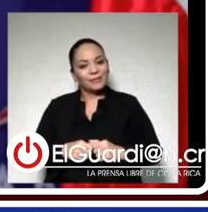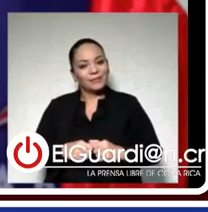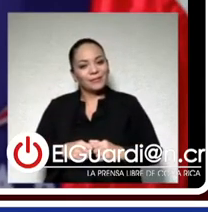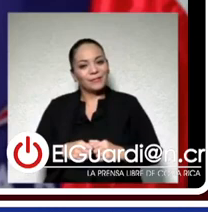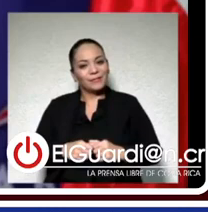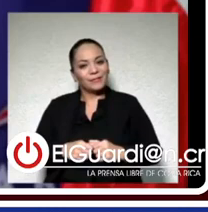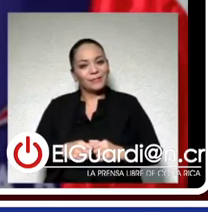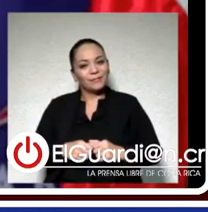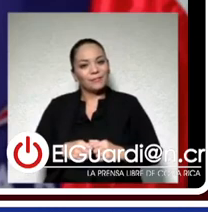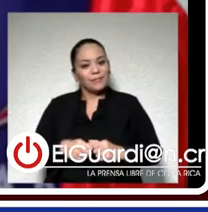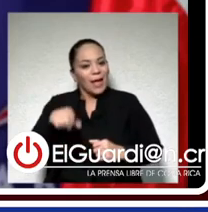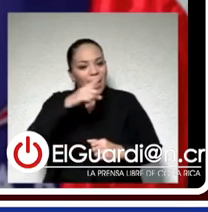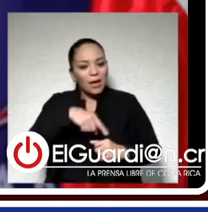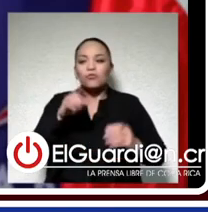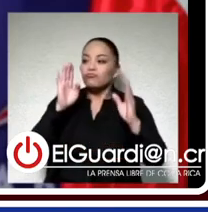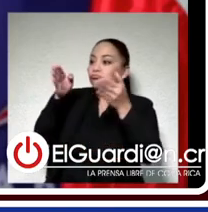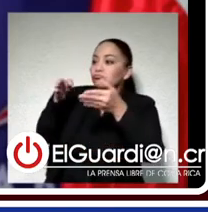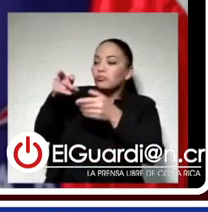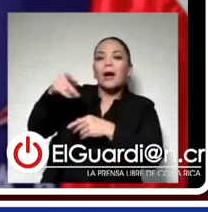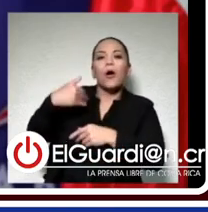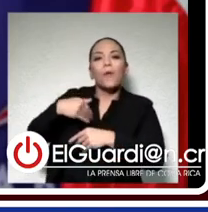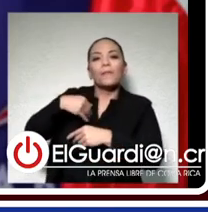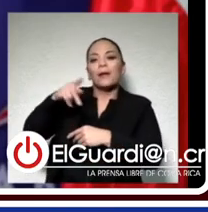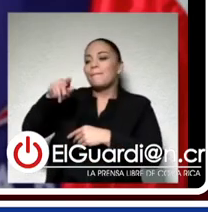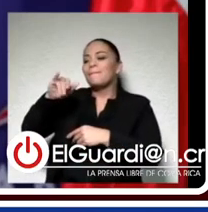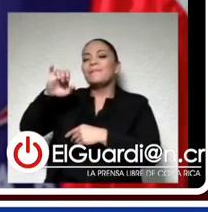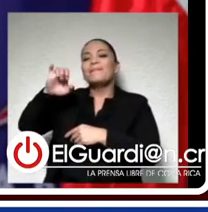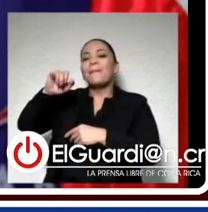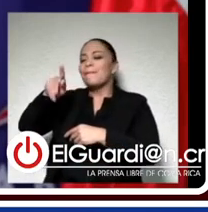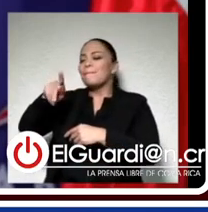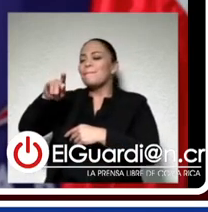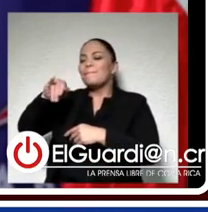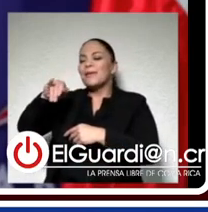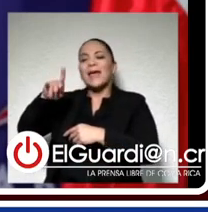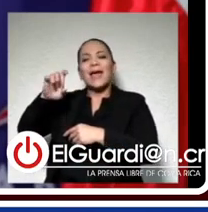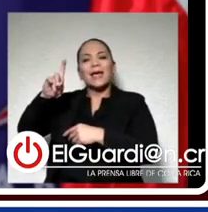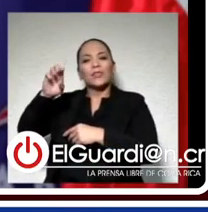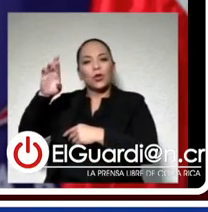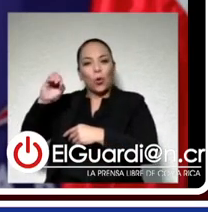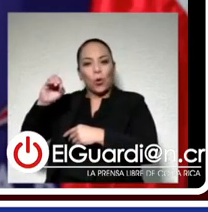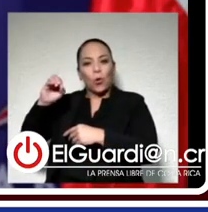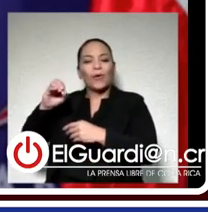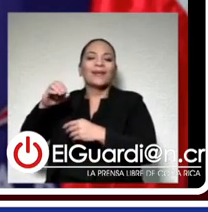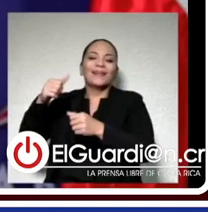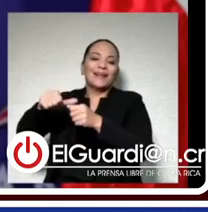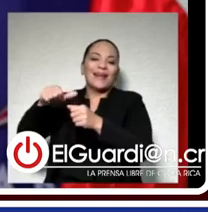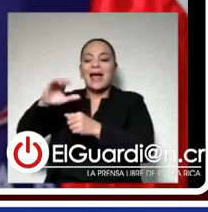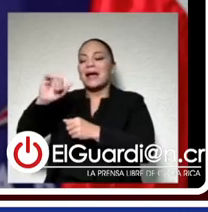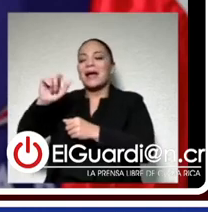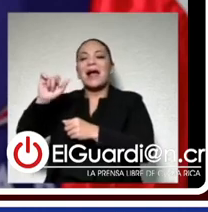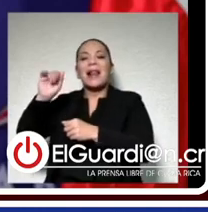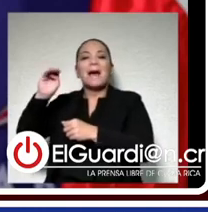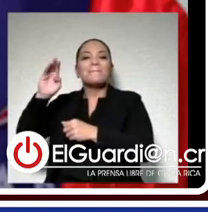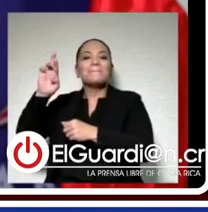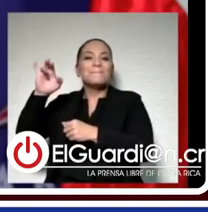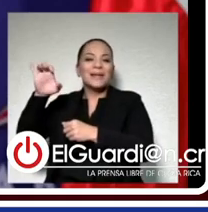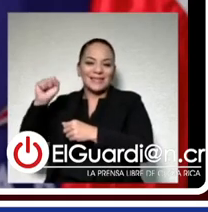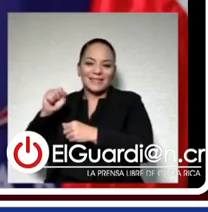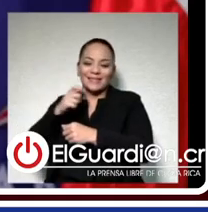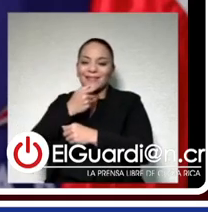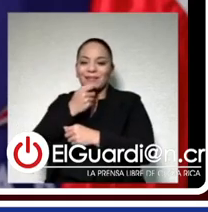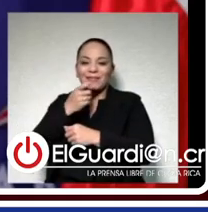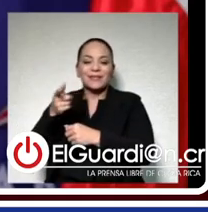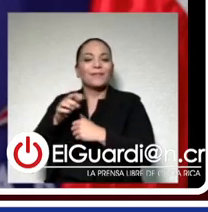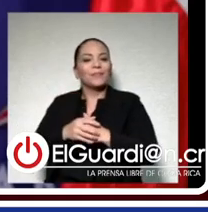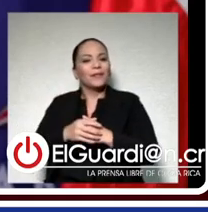Piero Calambres, o como se llama este señor. Eso hace, de veras que los intereses hacen, crean